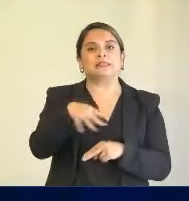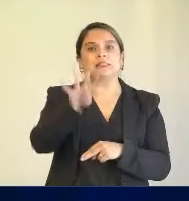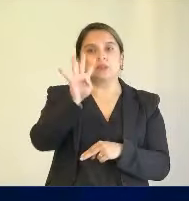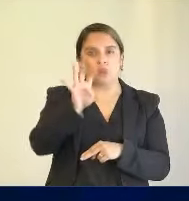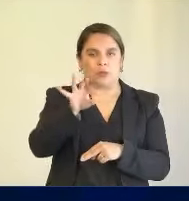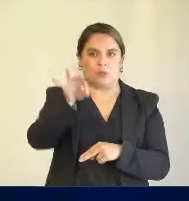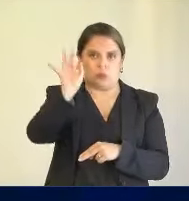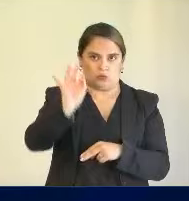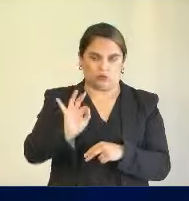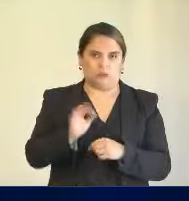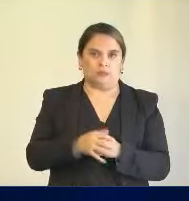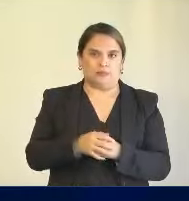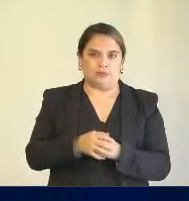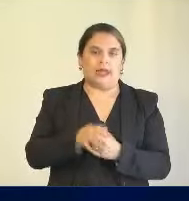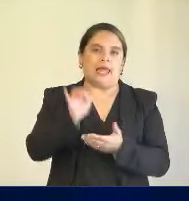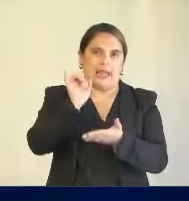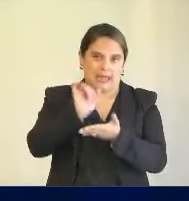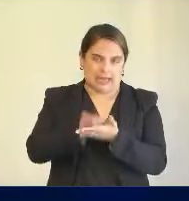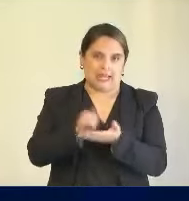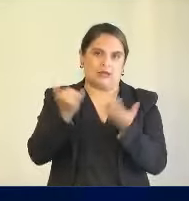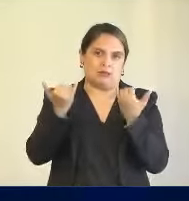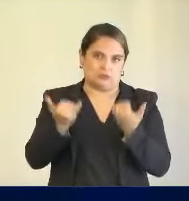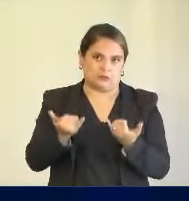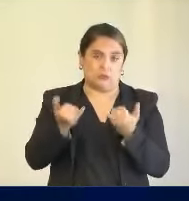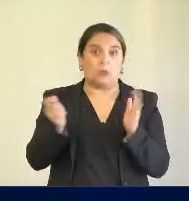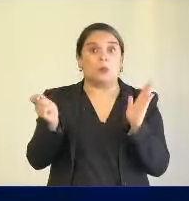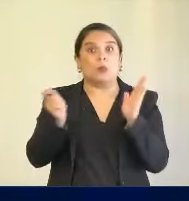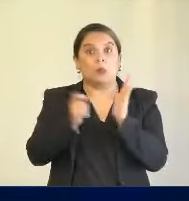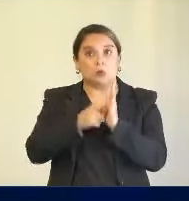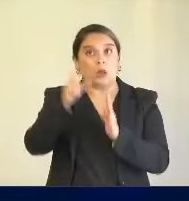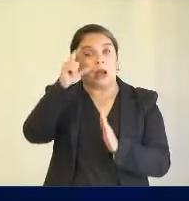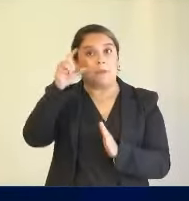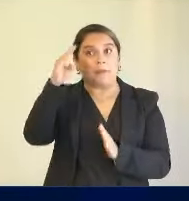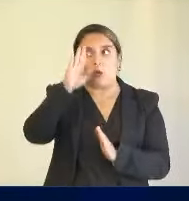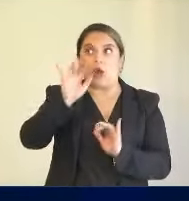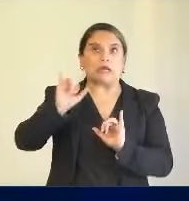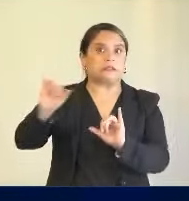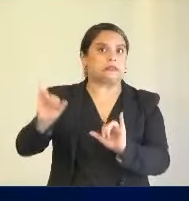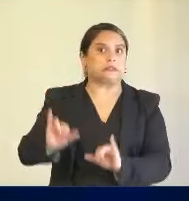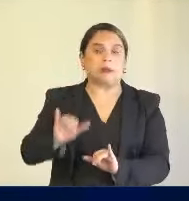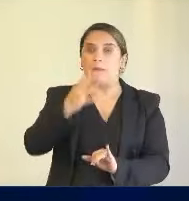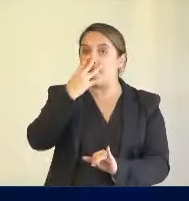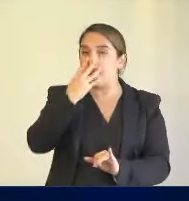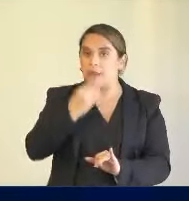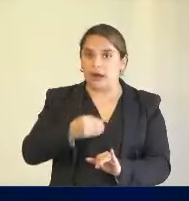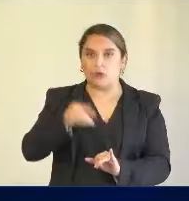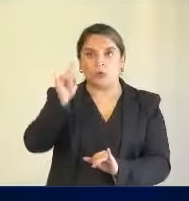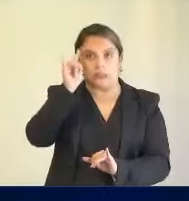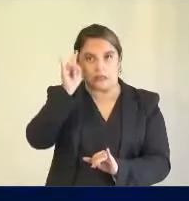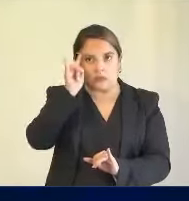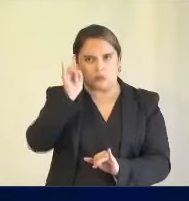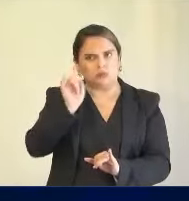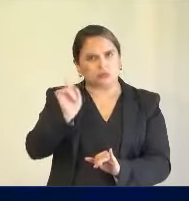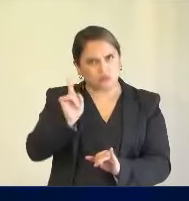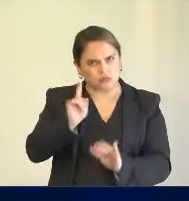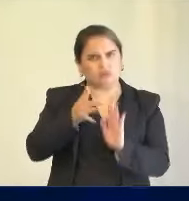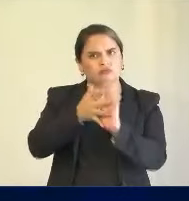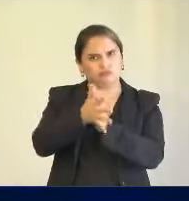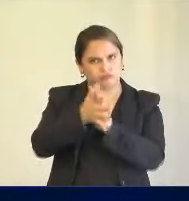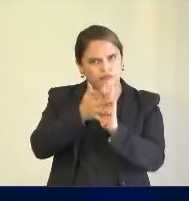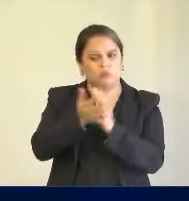por eso llevamos hoy pero Petro Es malo es el Oh seamos serios n un país en